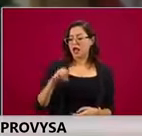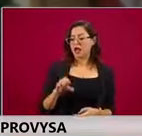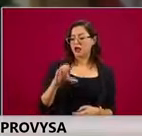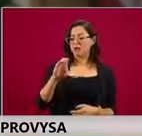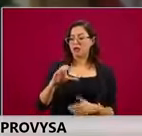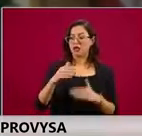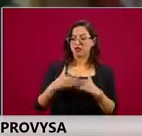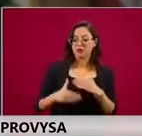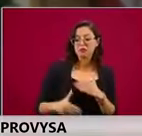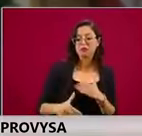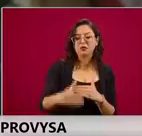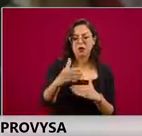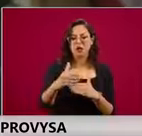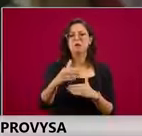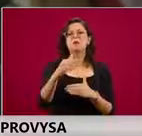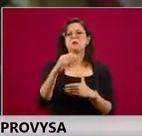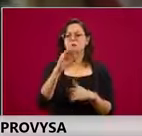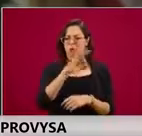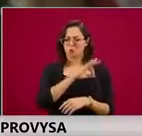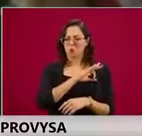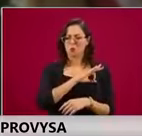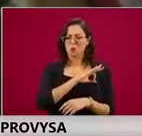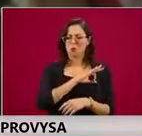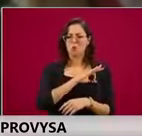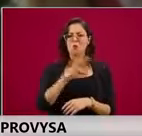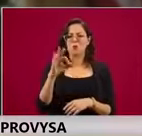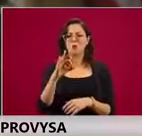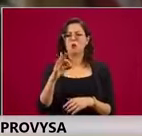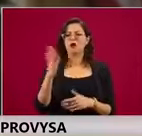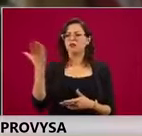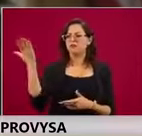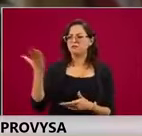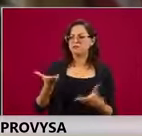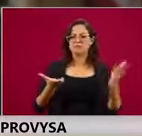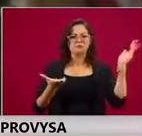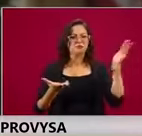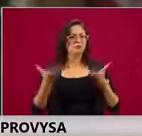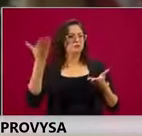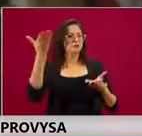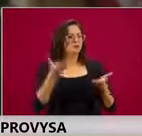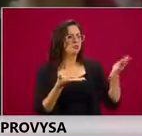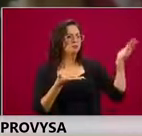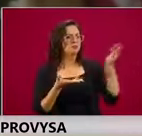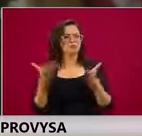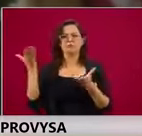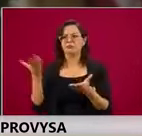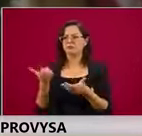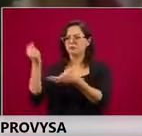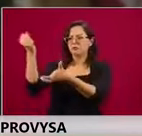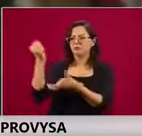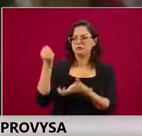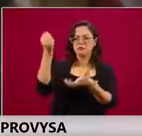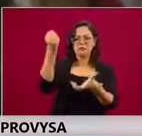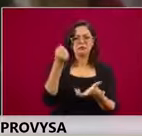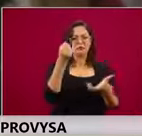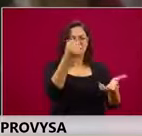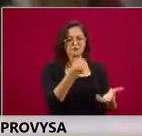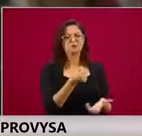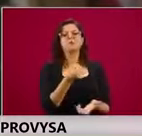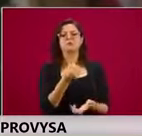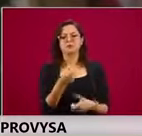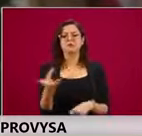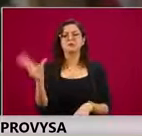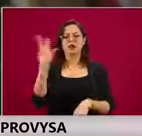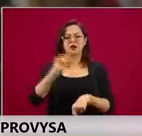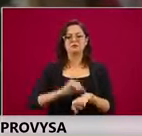de el Tratado Libre, que había que hablar de ello. Pero fíjate que los que saben de ese tema dicen que estuvo